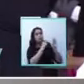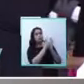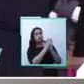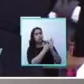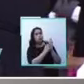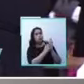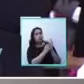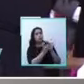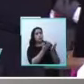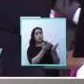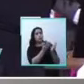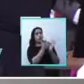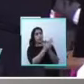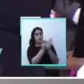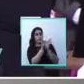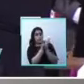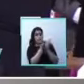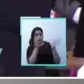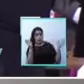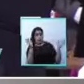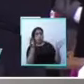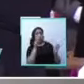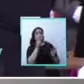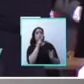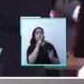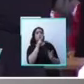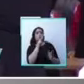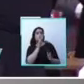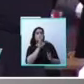se produjo, ¿verdad?, un retorno al autoritarismo, como